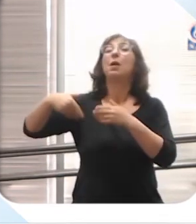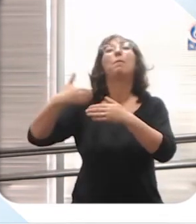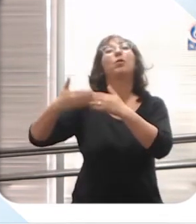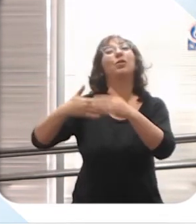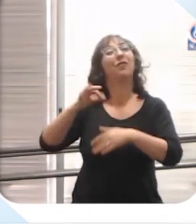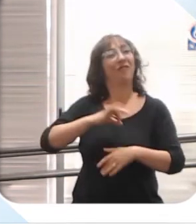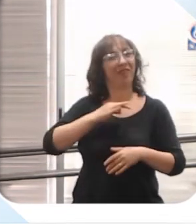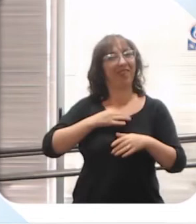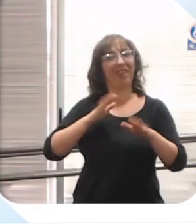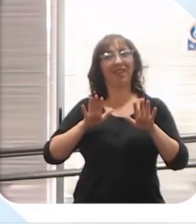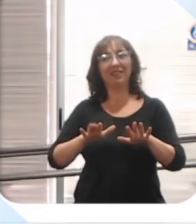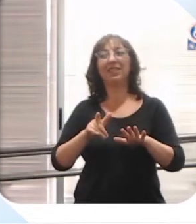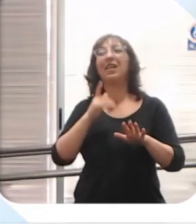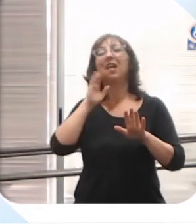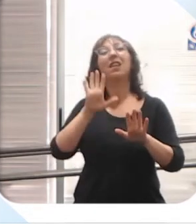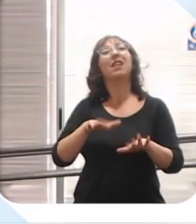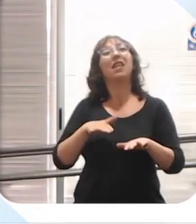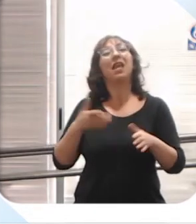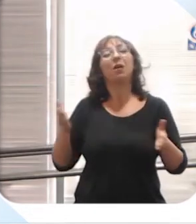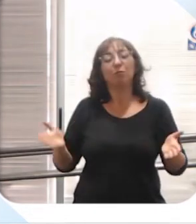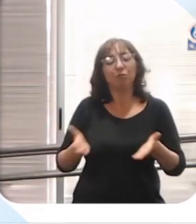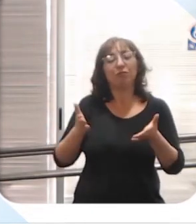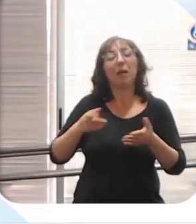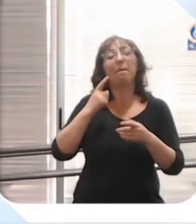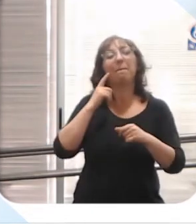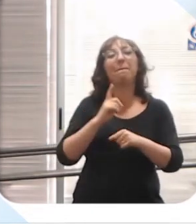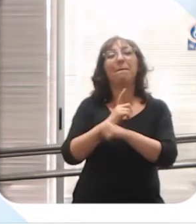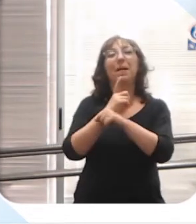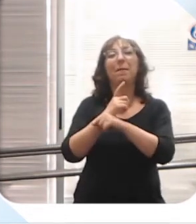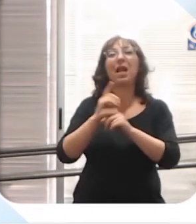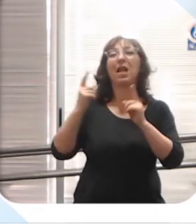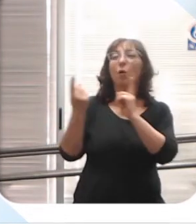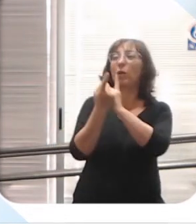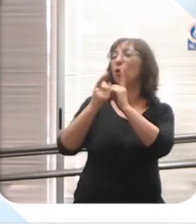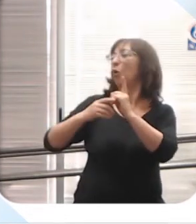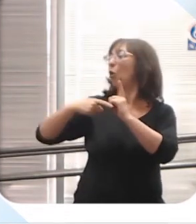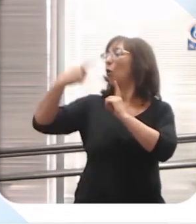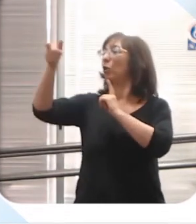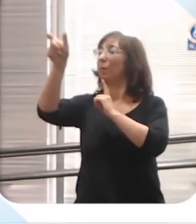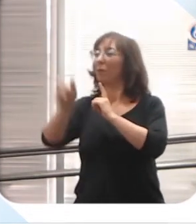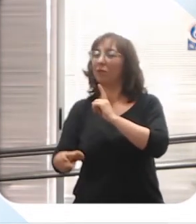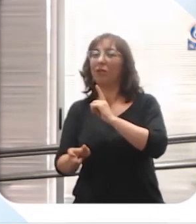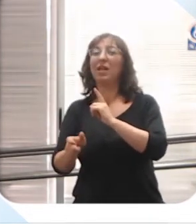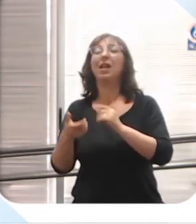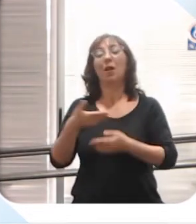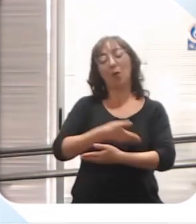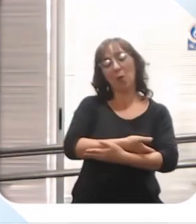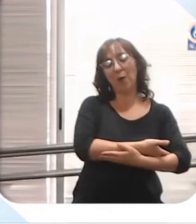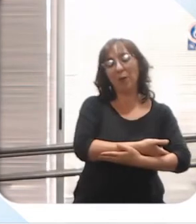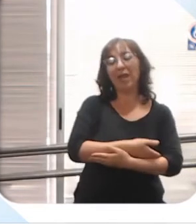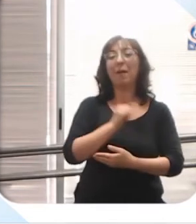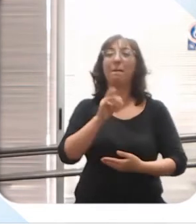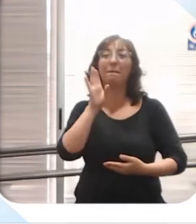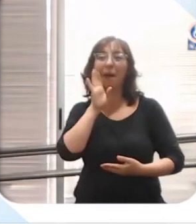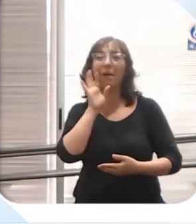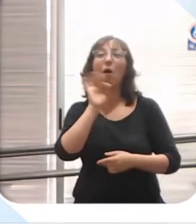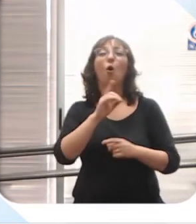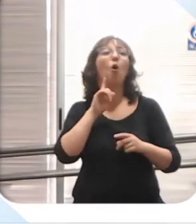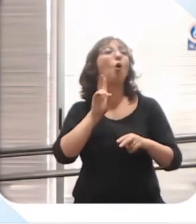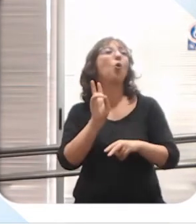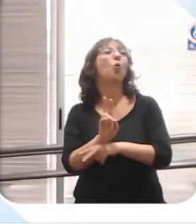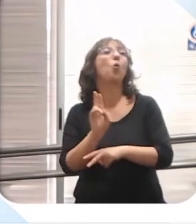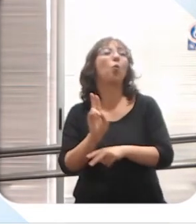que tiene que ver desde la subjetivación primaria, el encuentro con el otro que se da entre el bebé y su mamá o sus